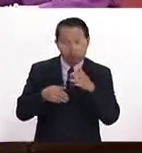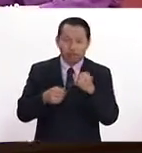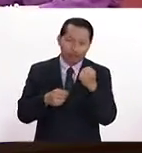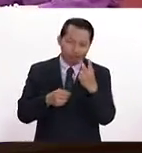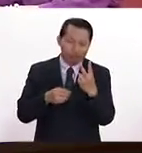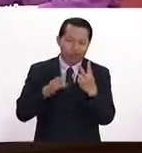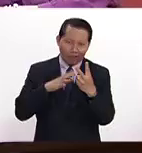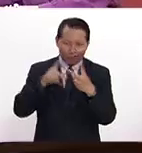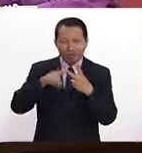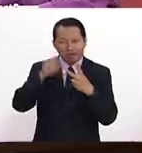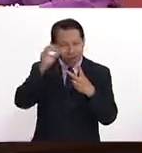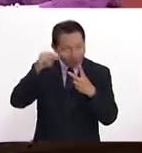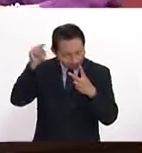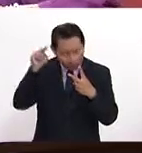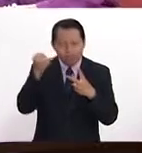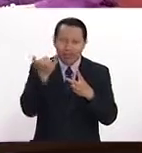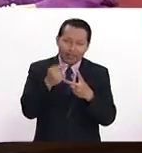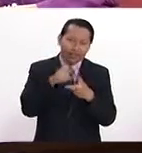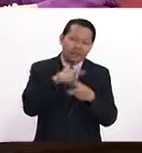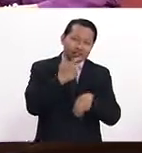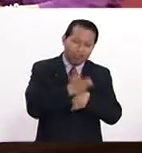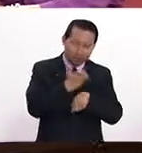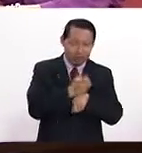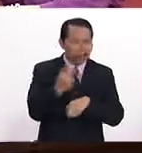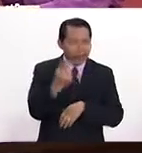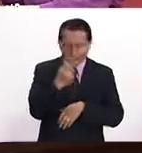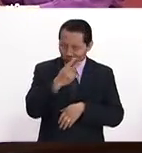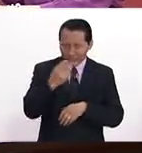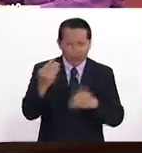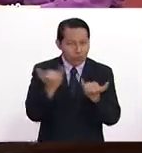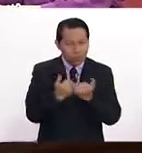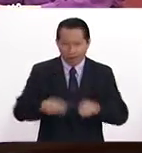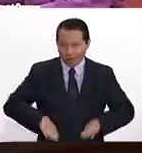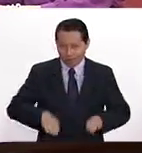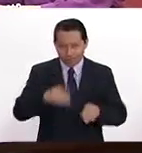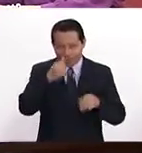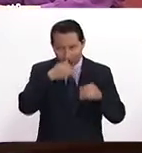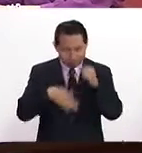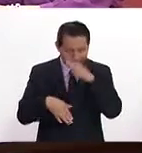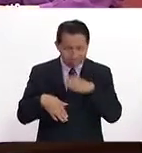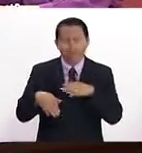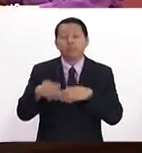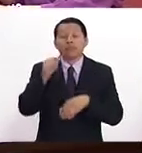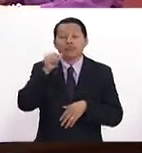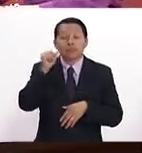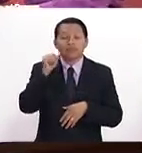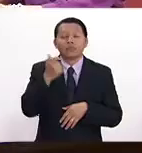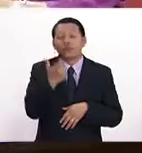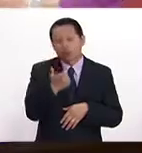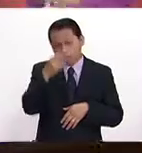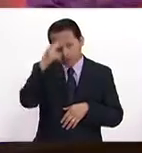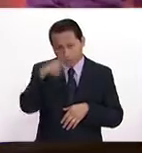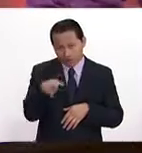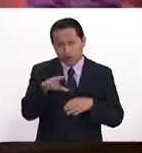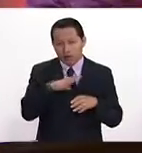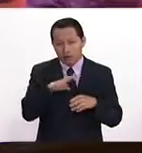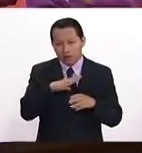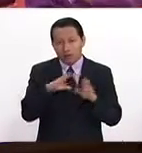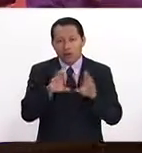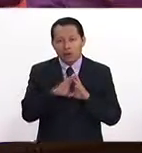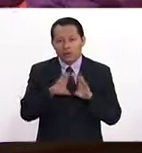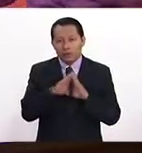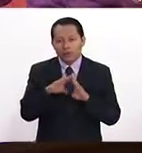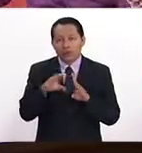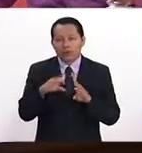Sin embargo, ayer, por ejemplo, se dijo, o antier, que en el caso de la moneda mexicana había tenido una repercusión lo